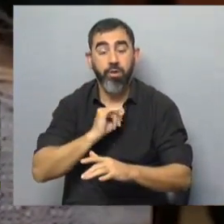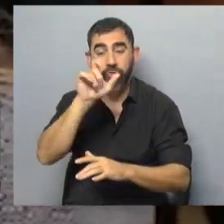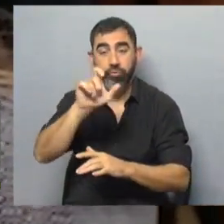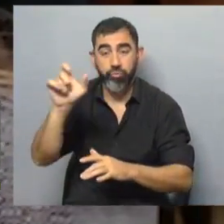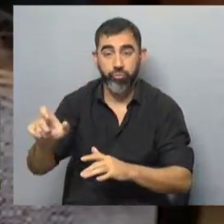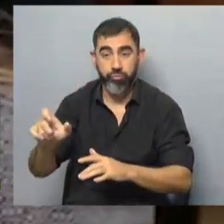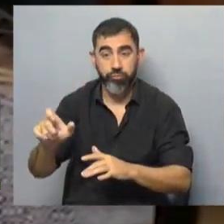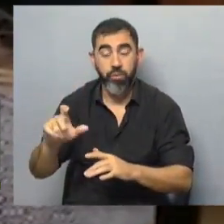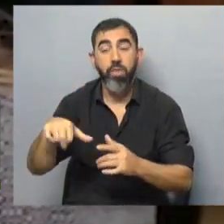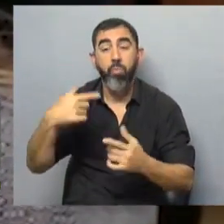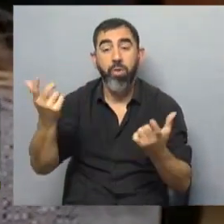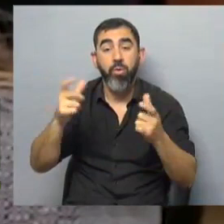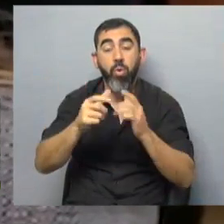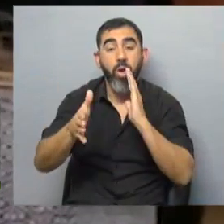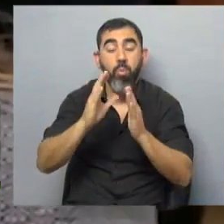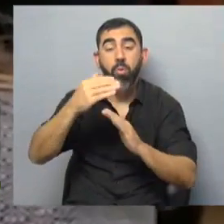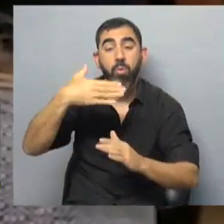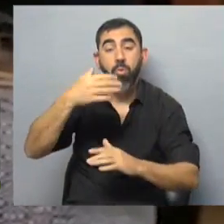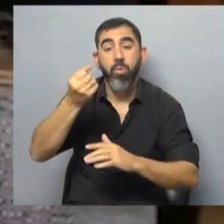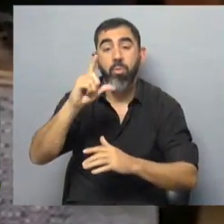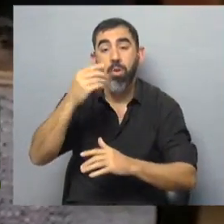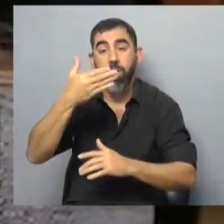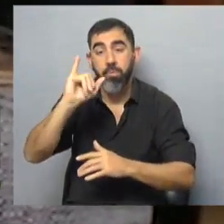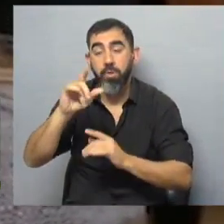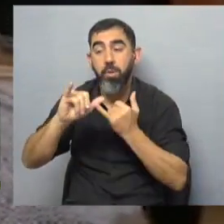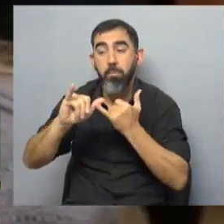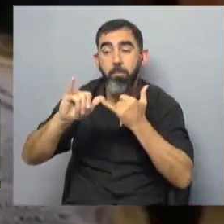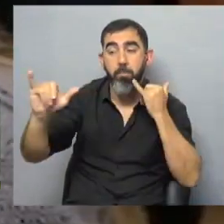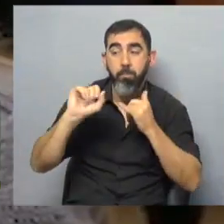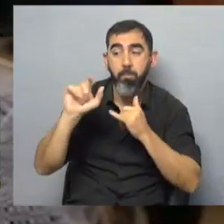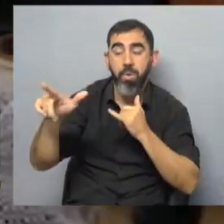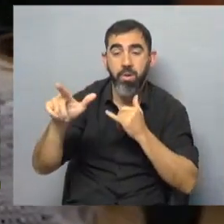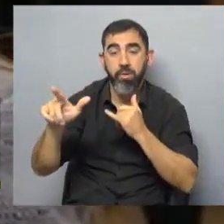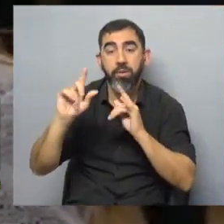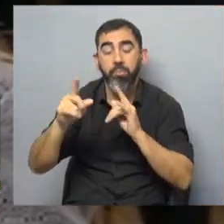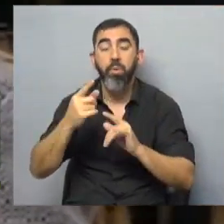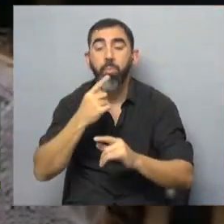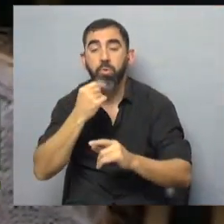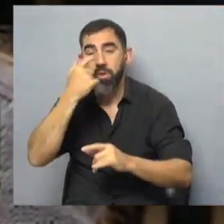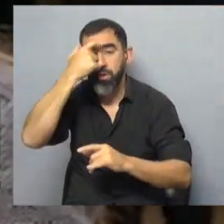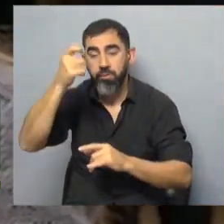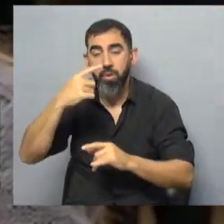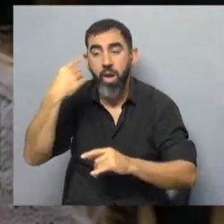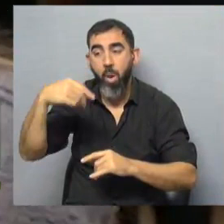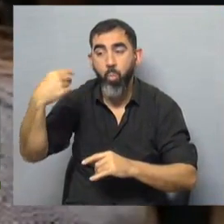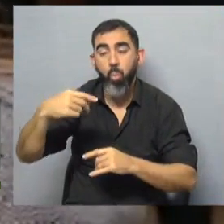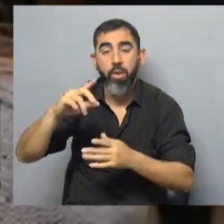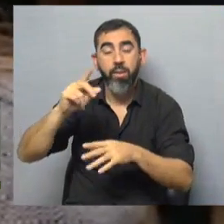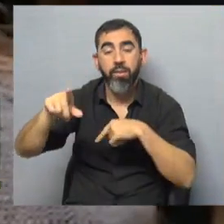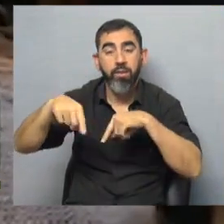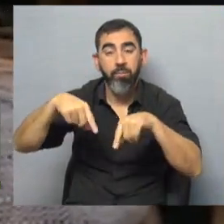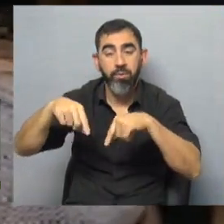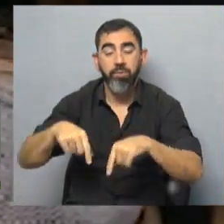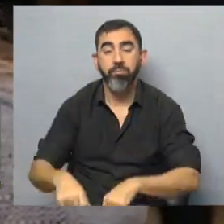Lacoste, luego de reunirse con el abogado Alejandro Balbi y de enviar correos electrónicos a sus pares en Policía Científica para apurar el trámite de